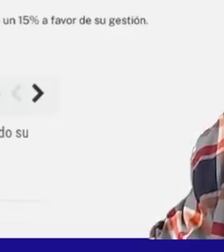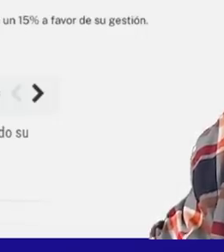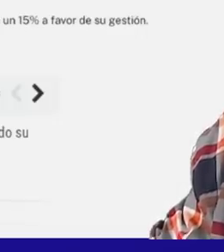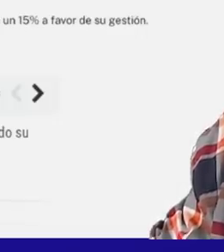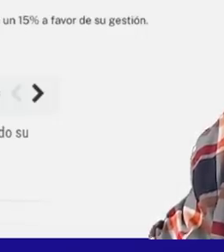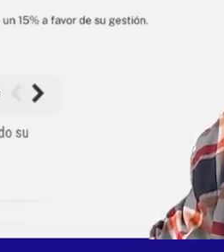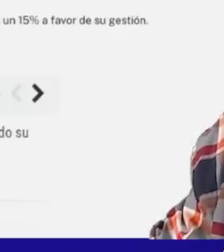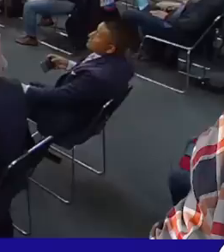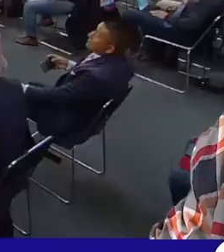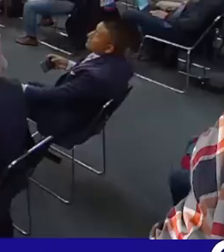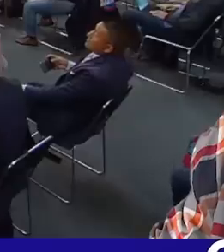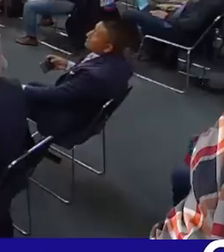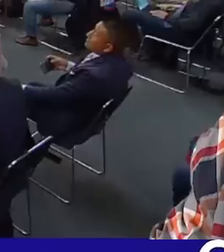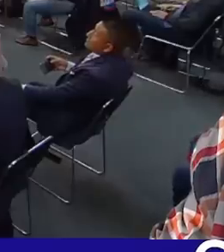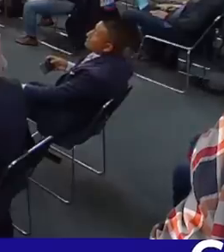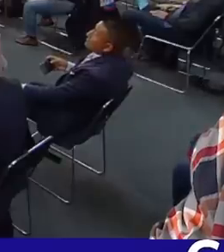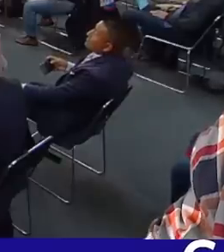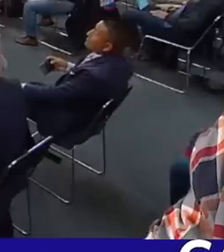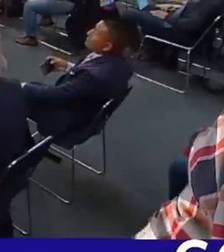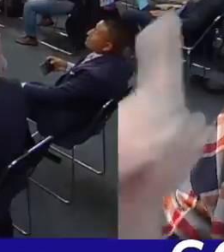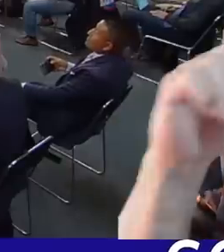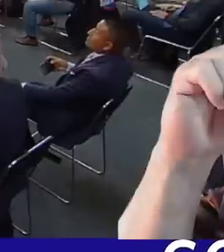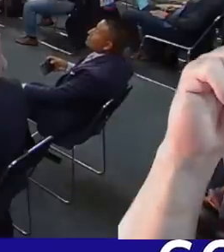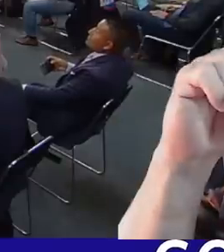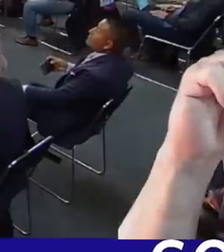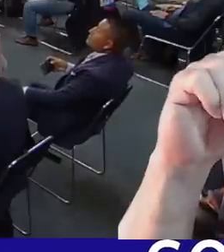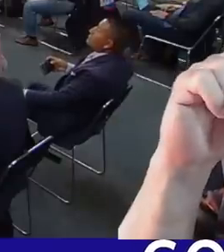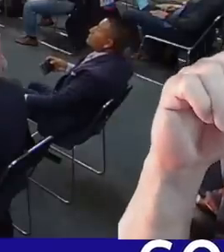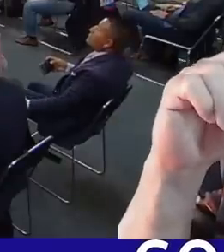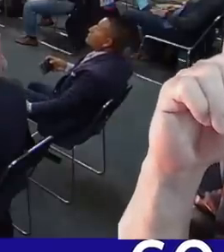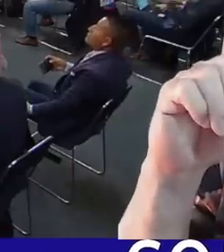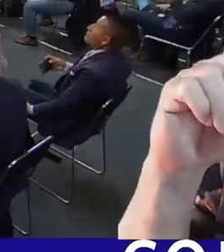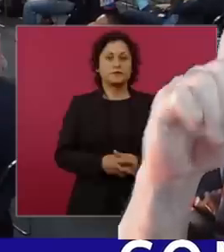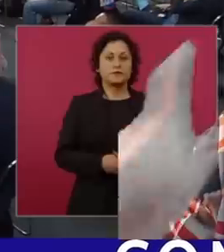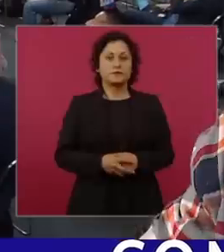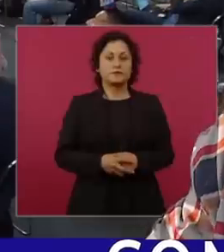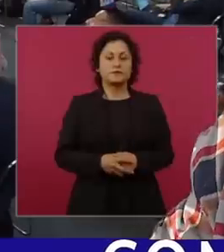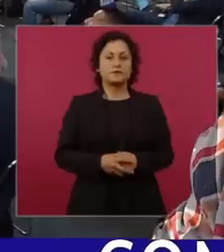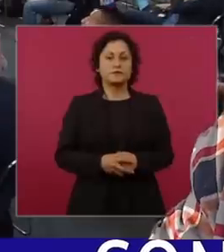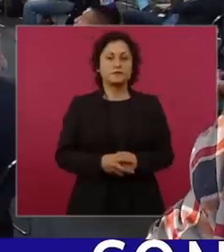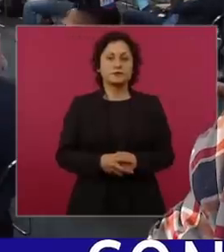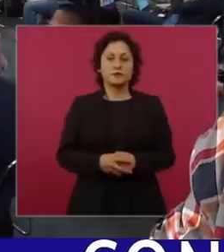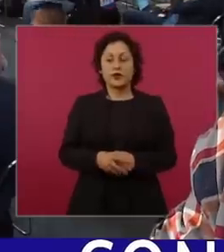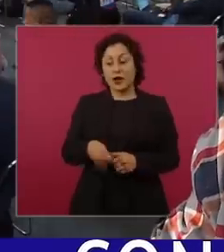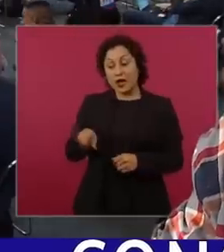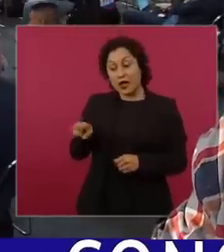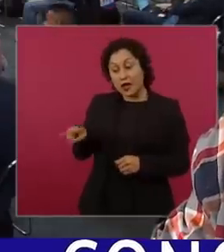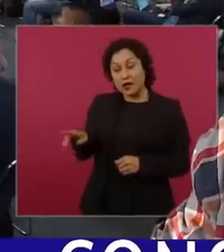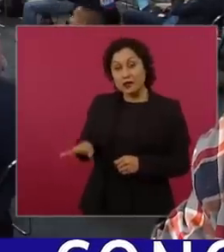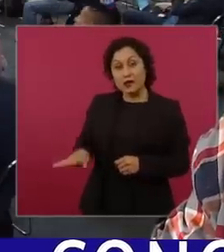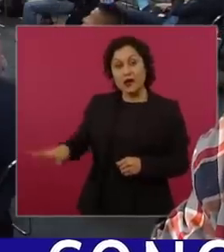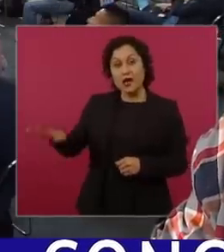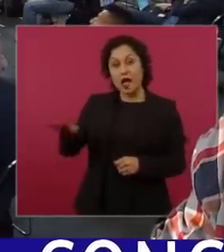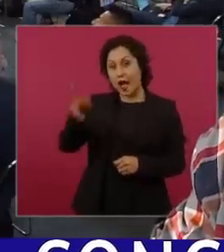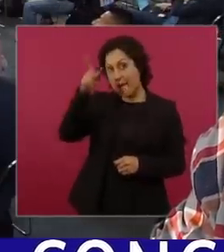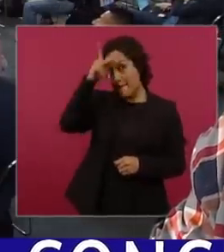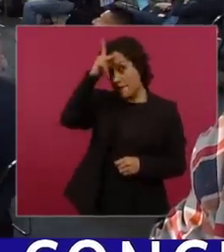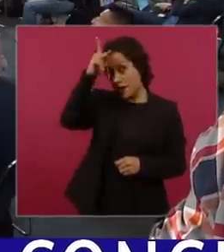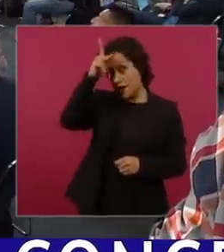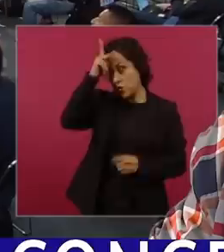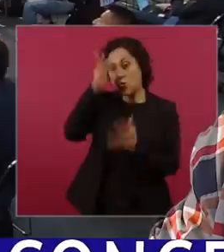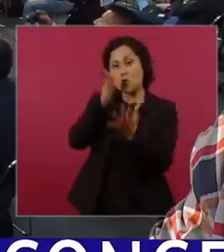pero los medios en el Perú, hay honrosas excepciones. Todos están bien controlados.